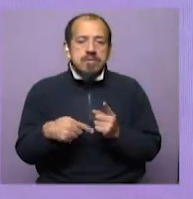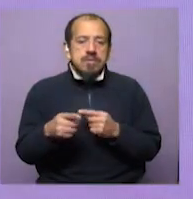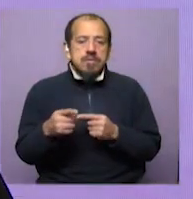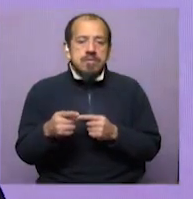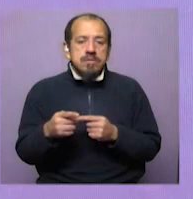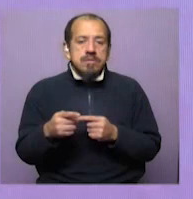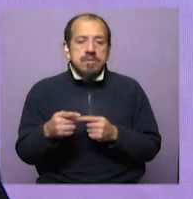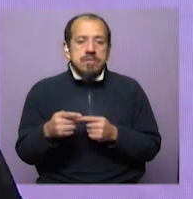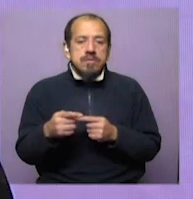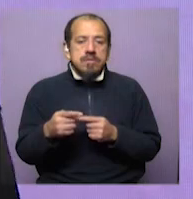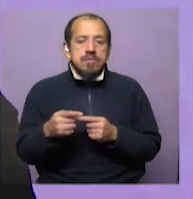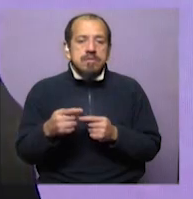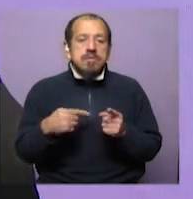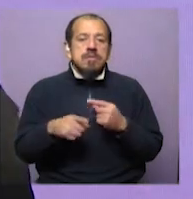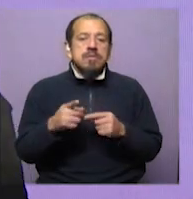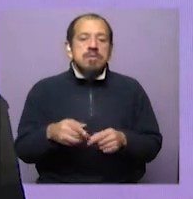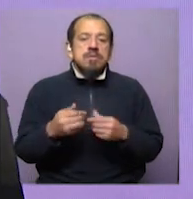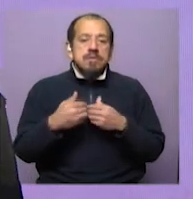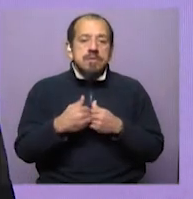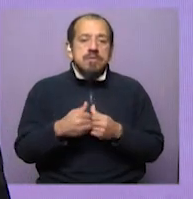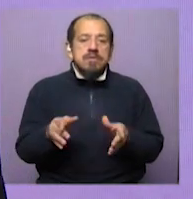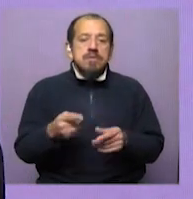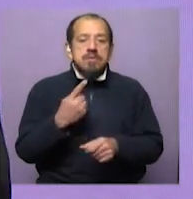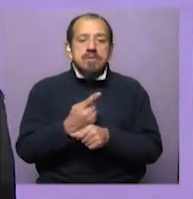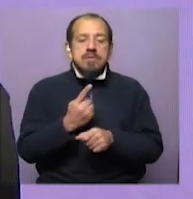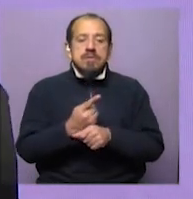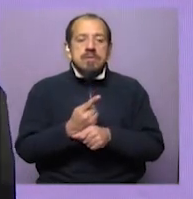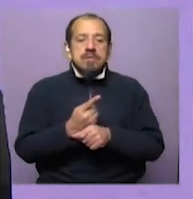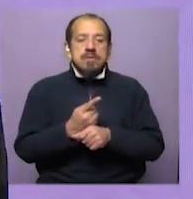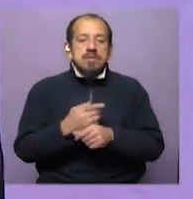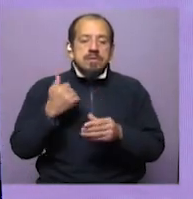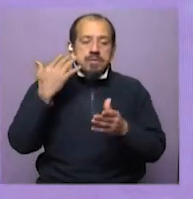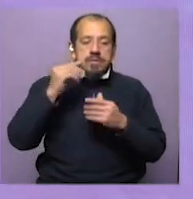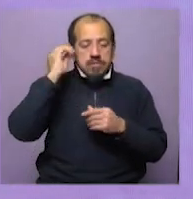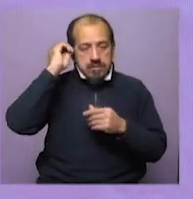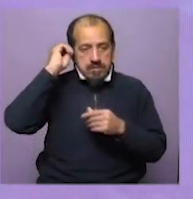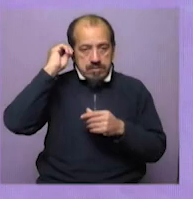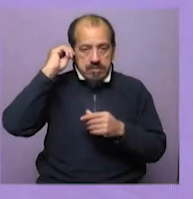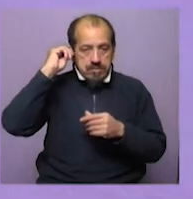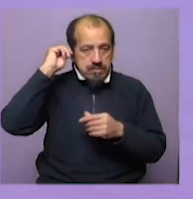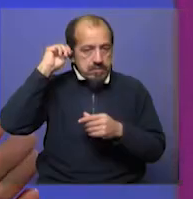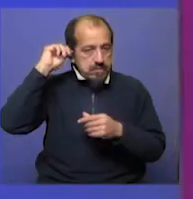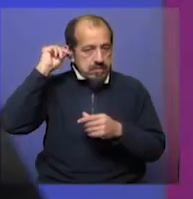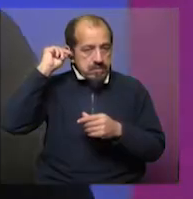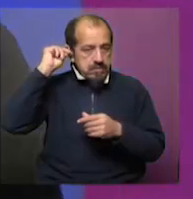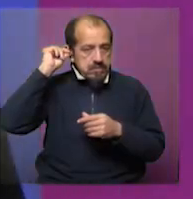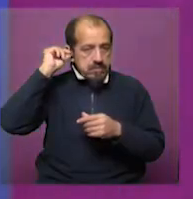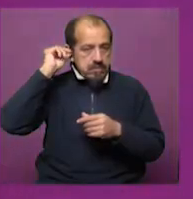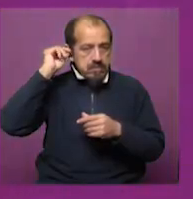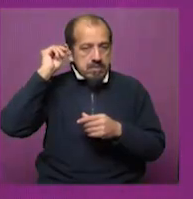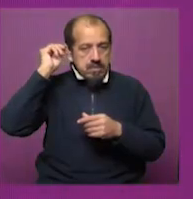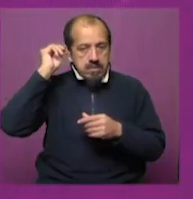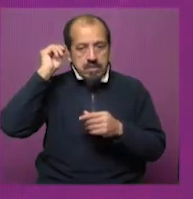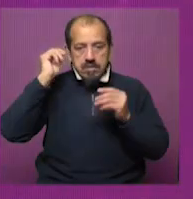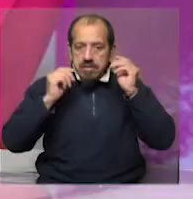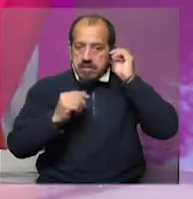catalizó y bueno, comenzó el primero y de ahí... 15 años 15 acá. Años hasta acá. Querido, bueno, ay,